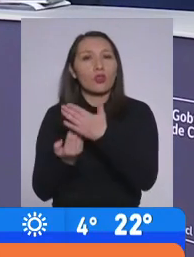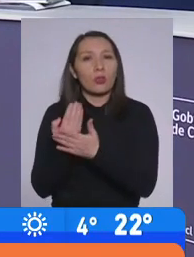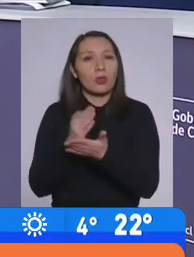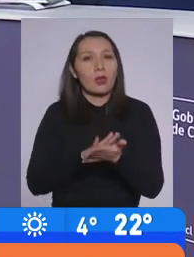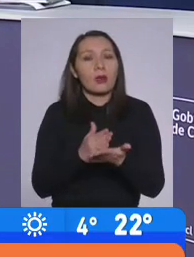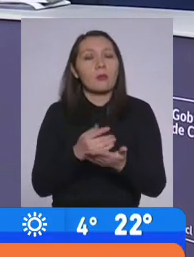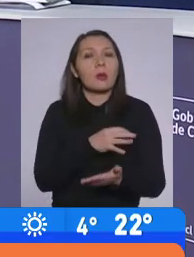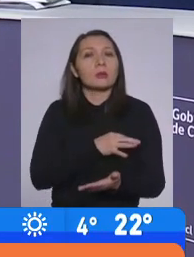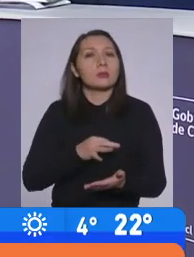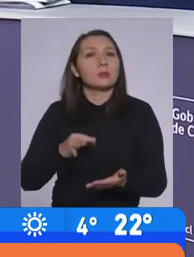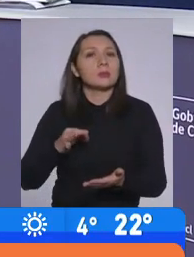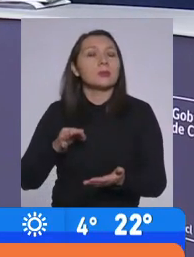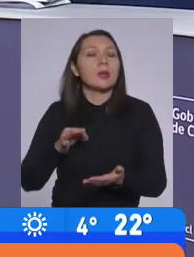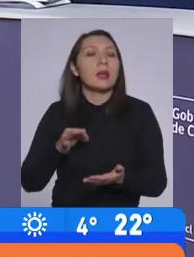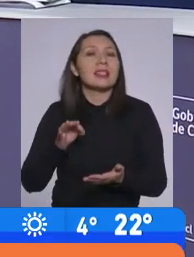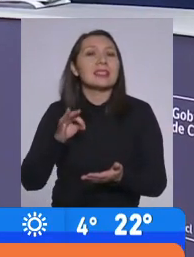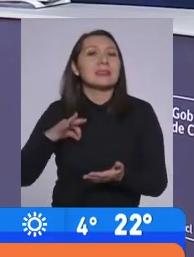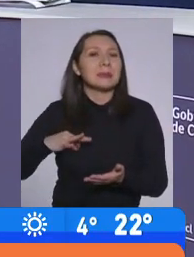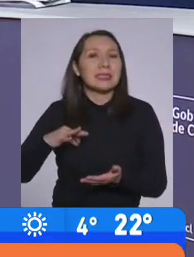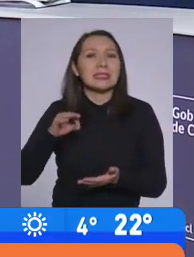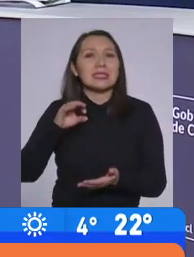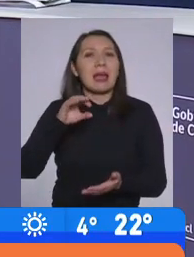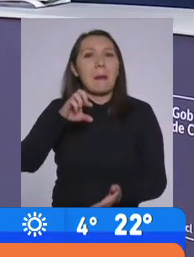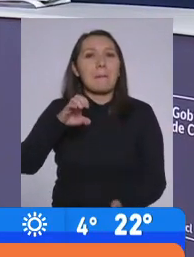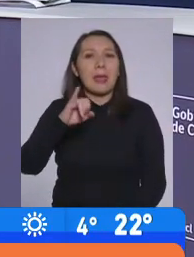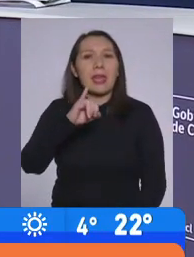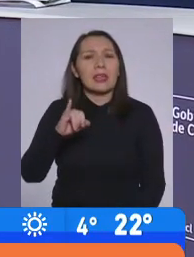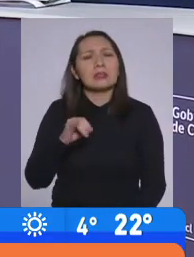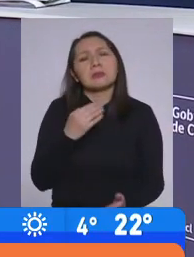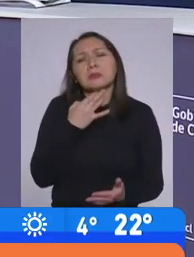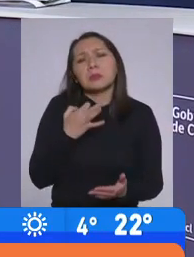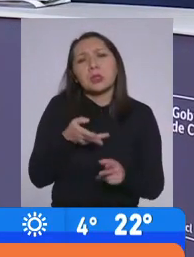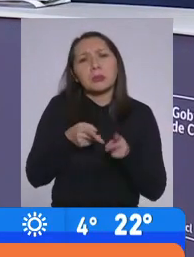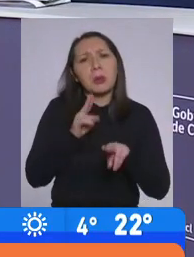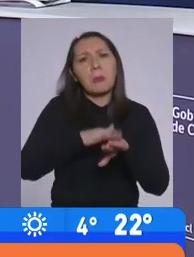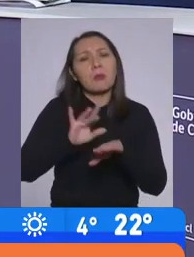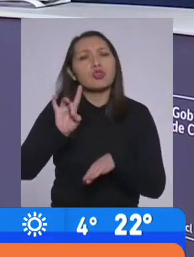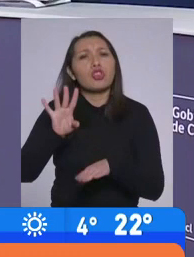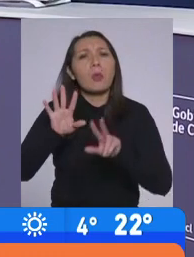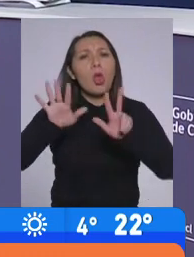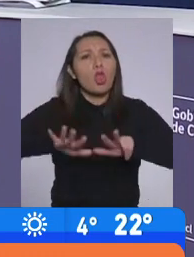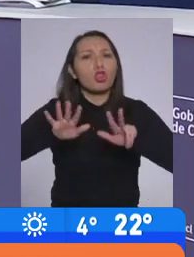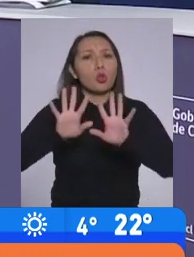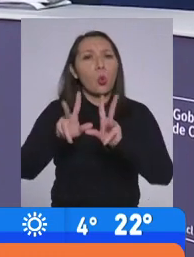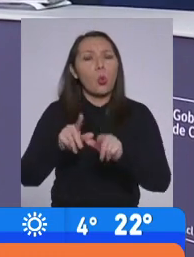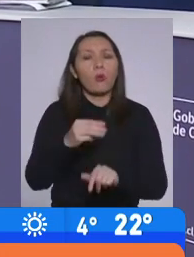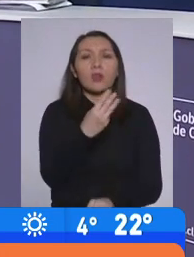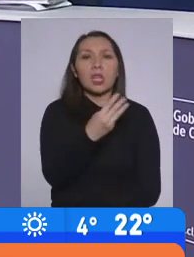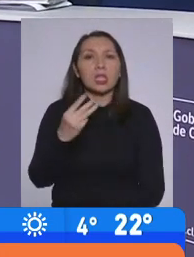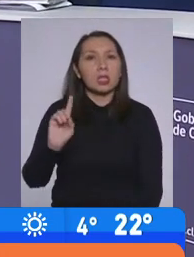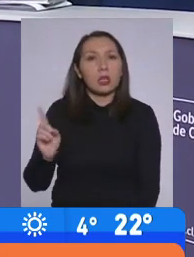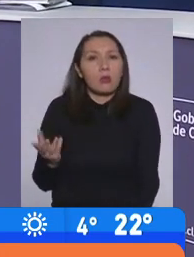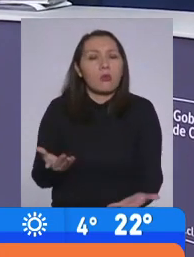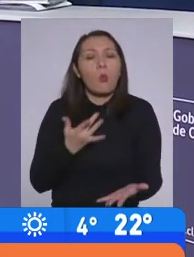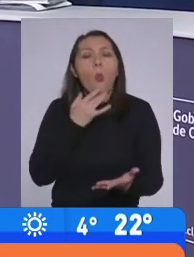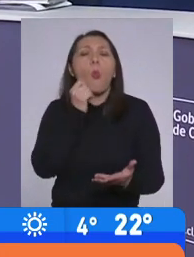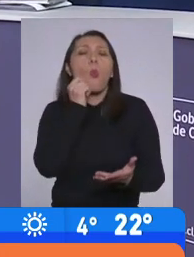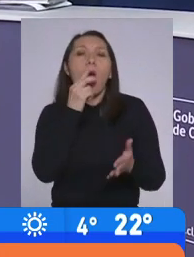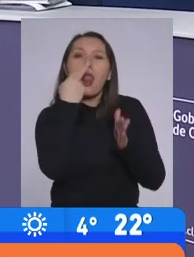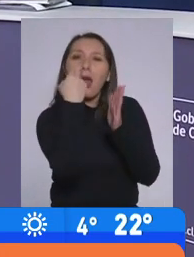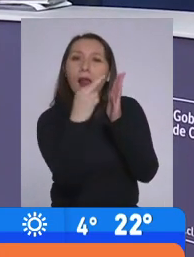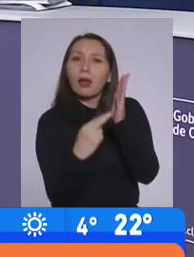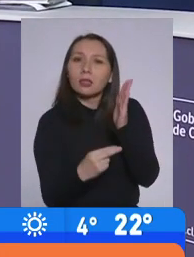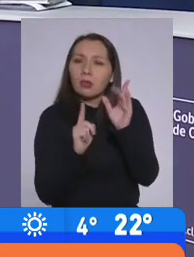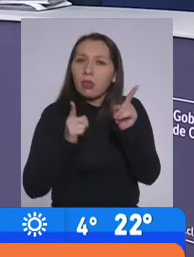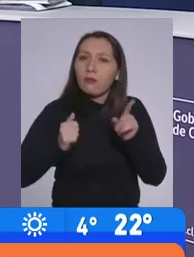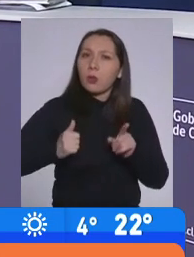ministra cecilia pérez ministra porque éste autoriza o delegar permisos o no a 18 clubes de los 33 cuáles son los requisitos que tienen